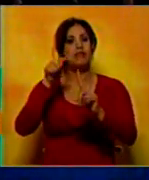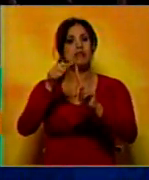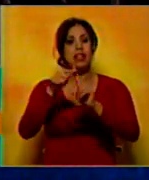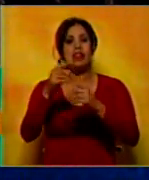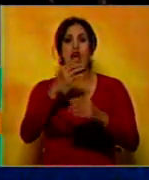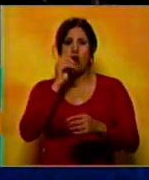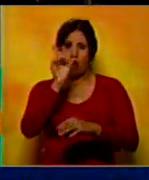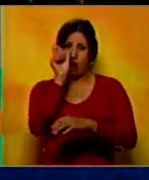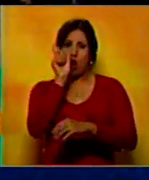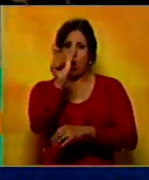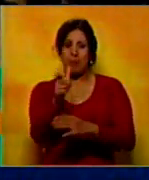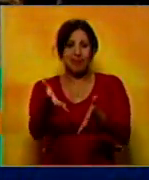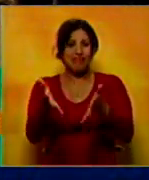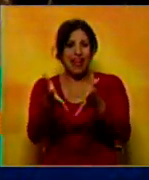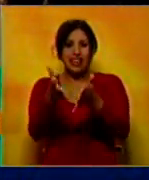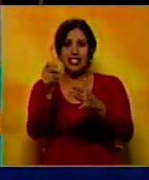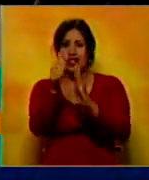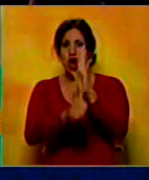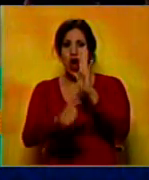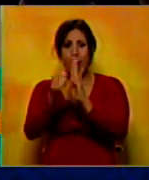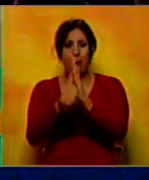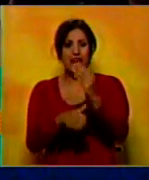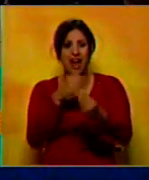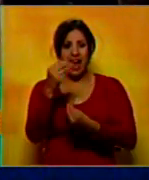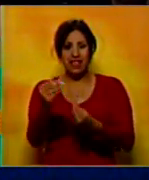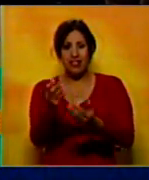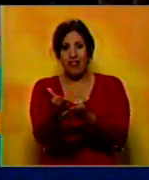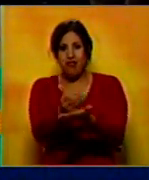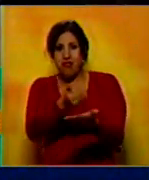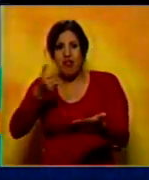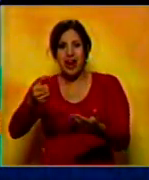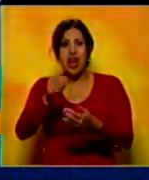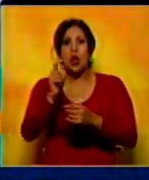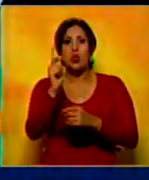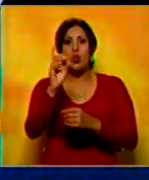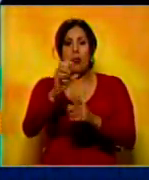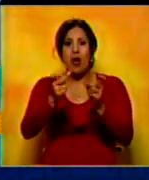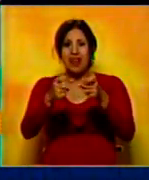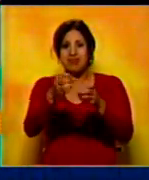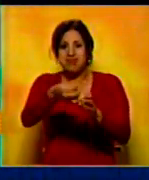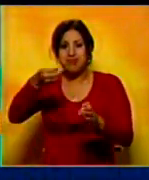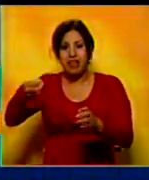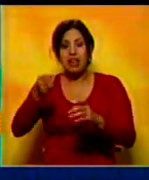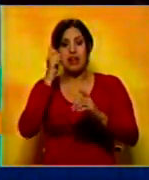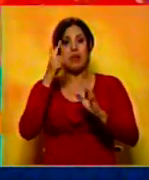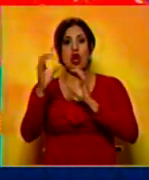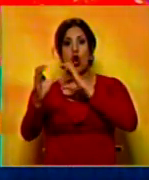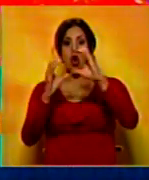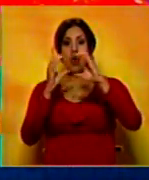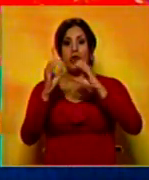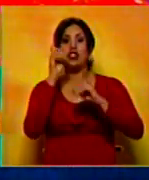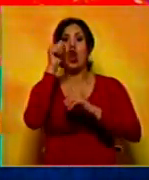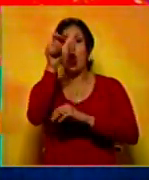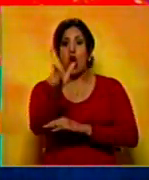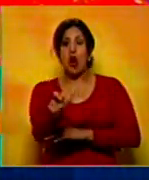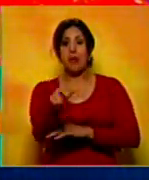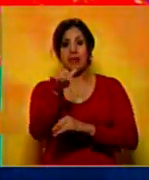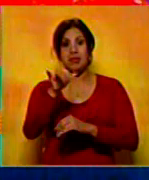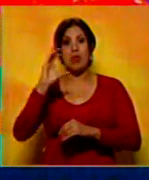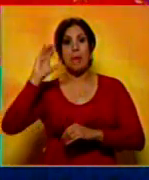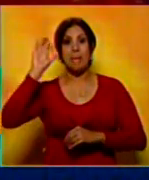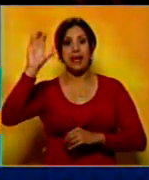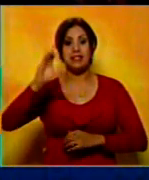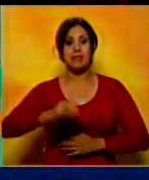a su paciente por el éxito de la cirugía realizada para la extracción del tumor y el impacto comunicacional que logró en los hombres de su